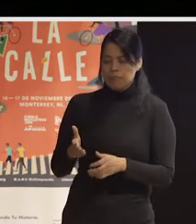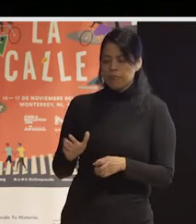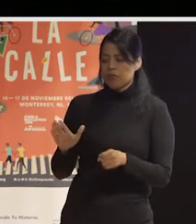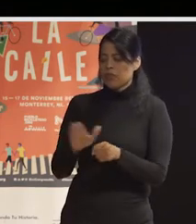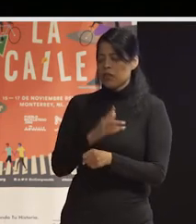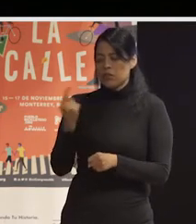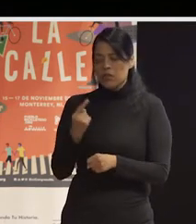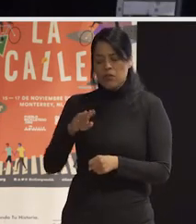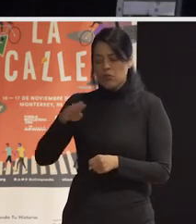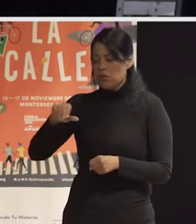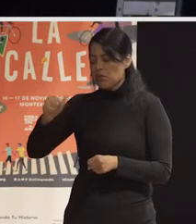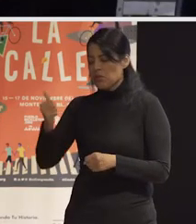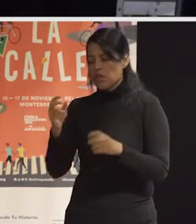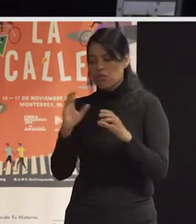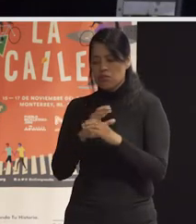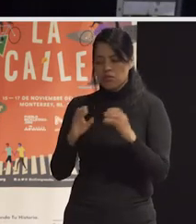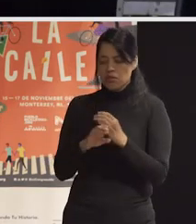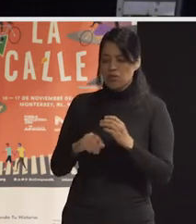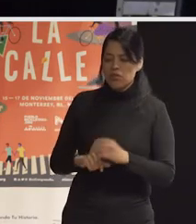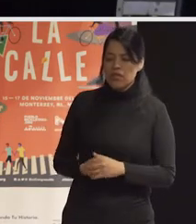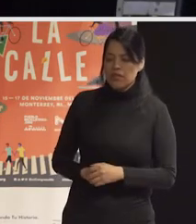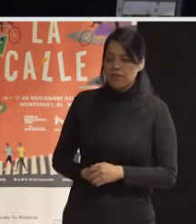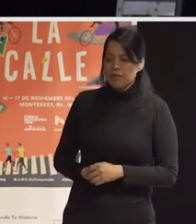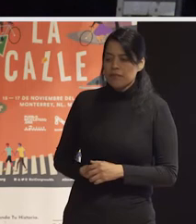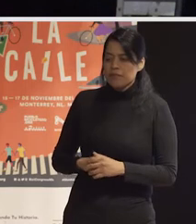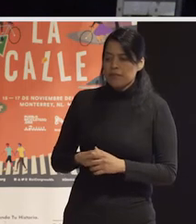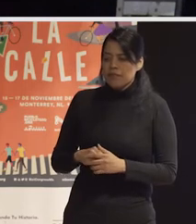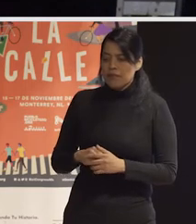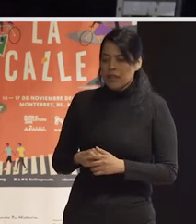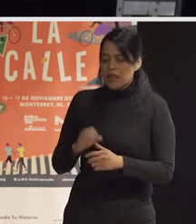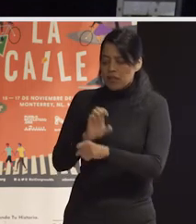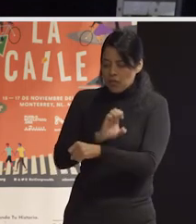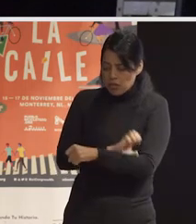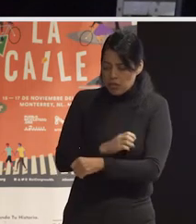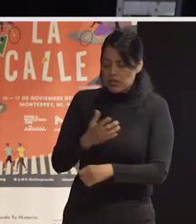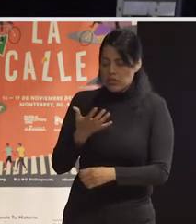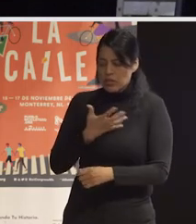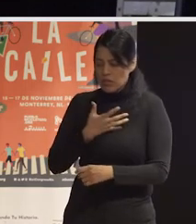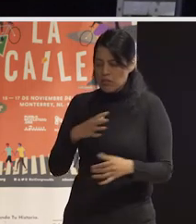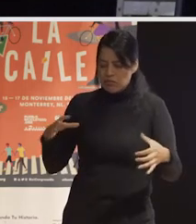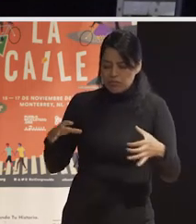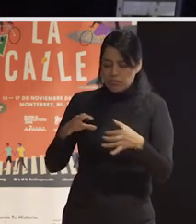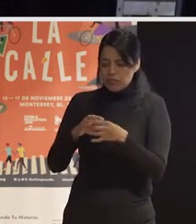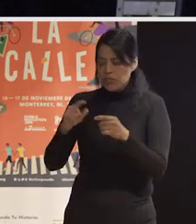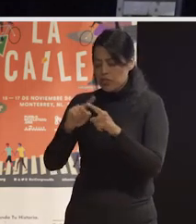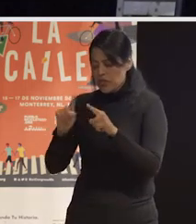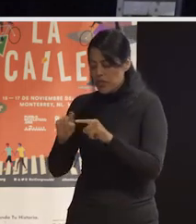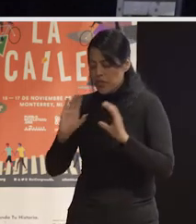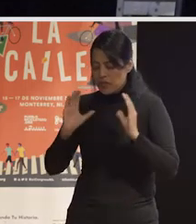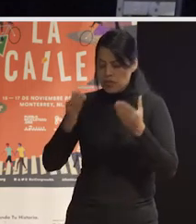buscamos otra cosa entonces tenemos una relación con varias comunidades